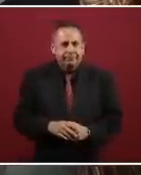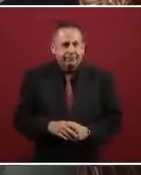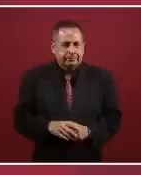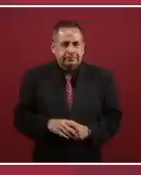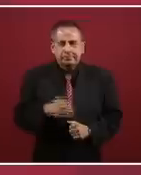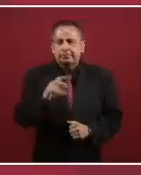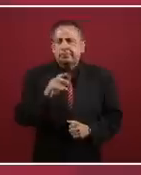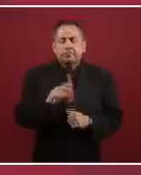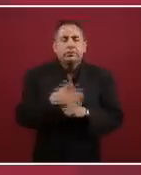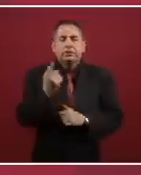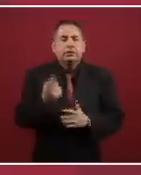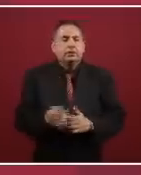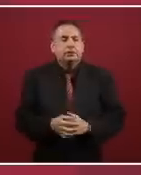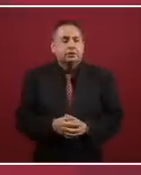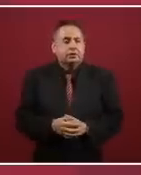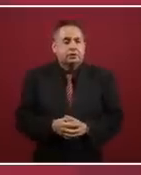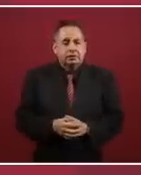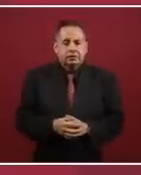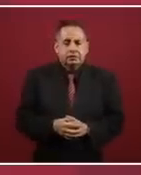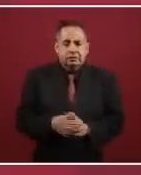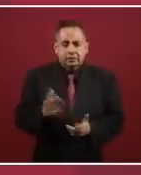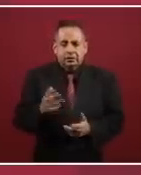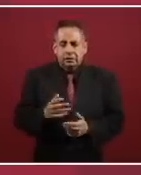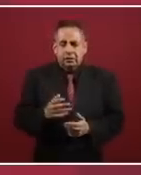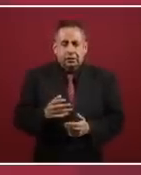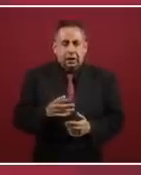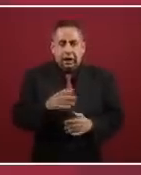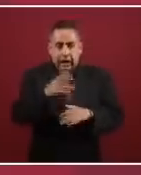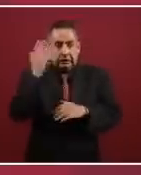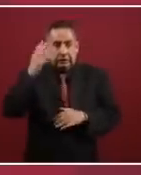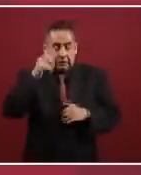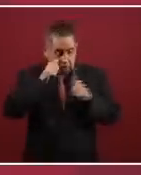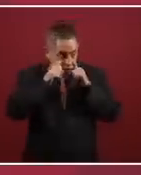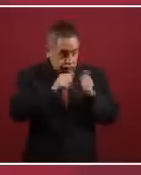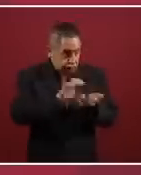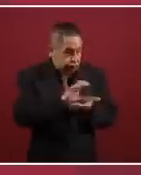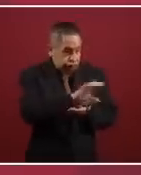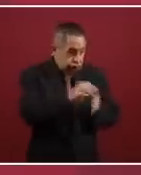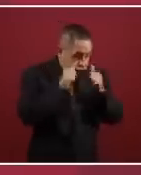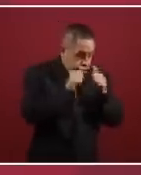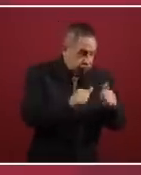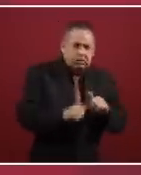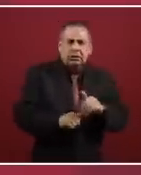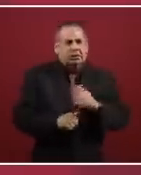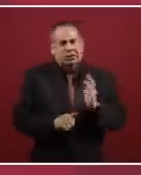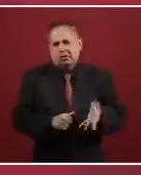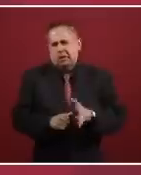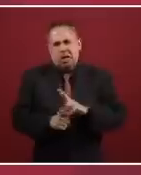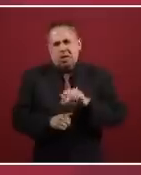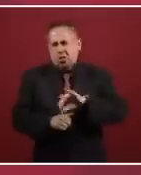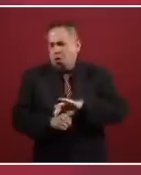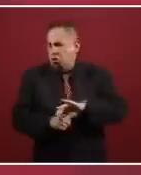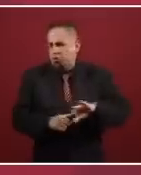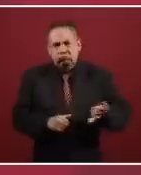no solo ya no son atendidos como antes,